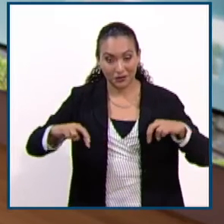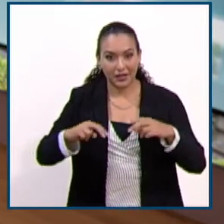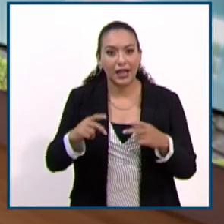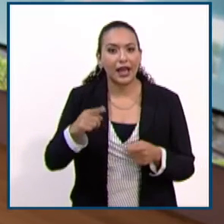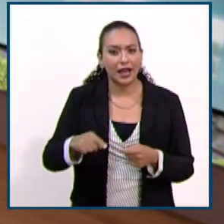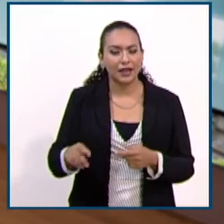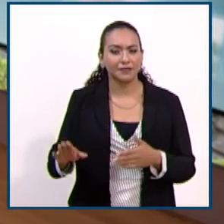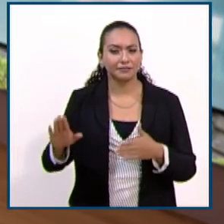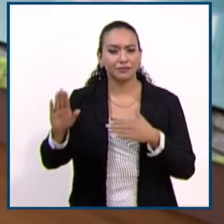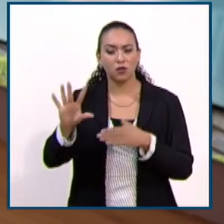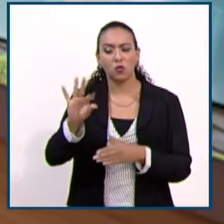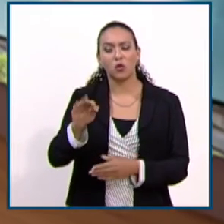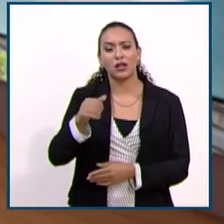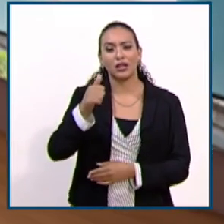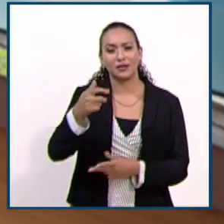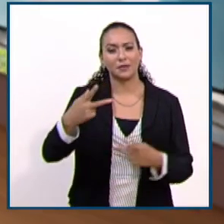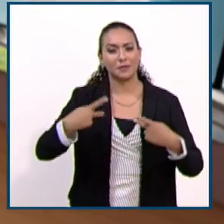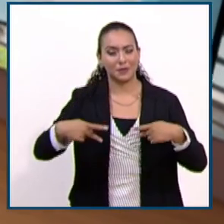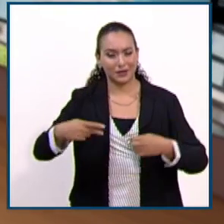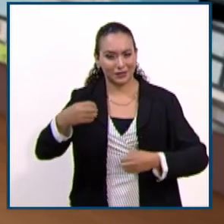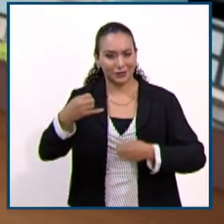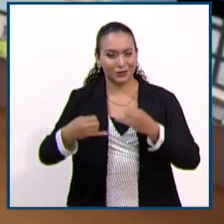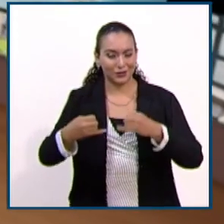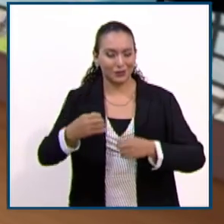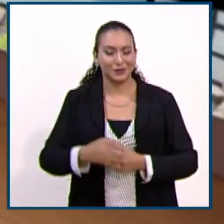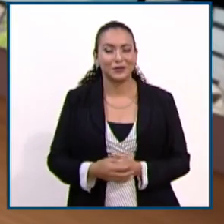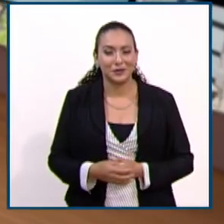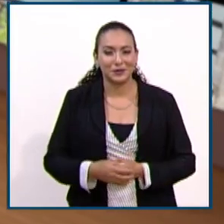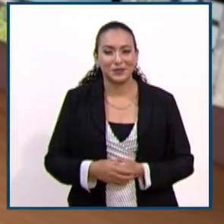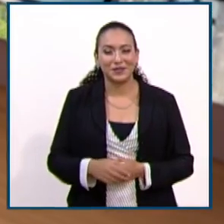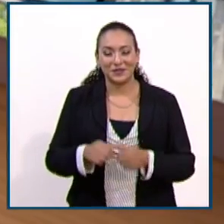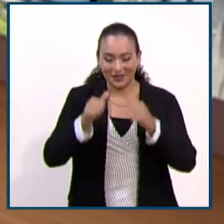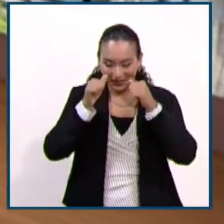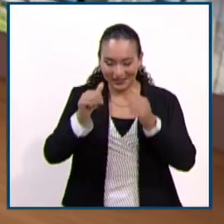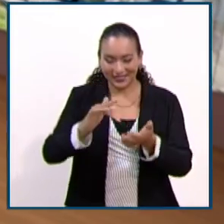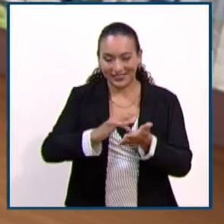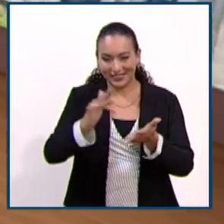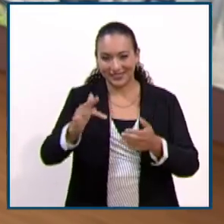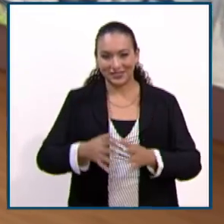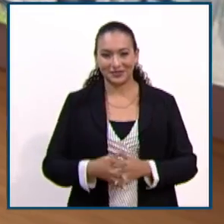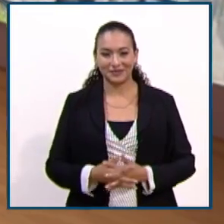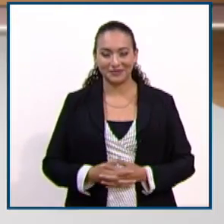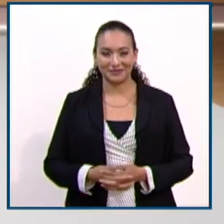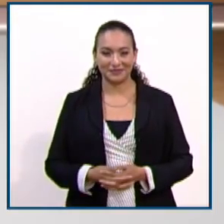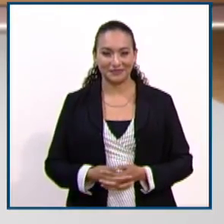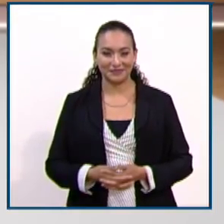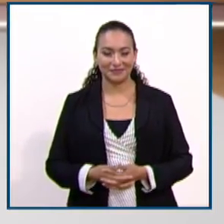protesta 46 personas juzgadoras de distrito. Agradecemos su atención. Hasta pronto.